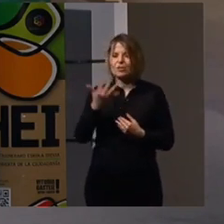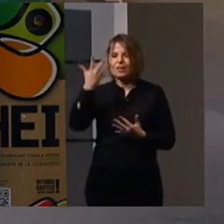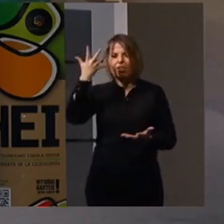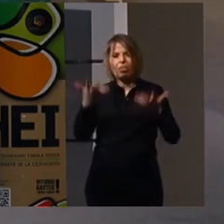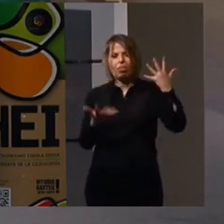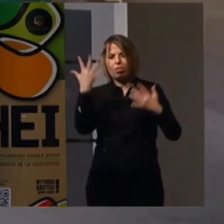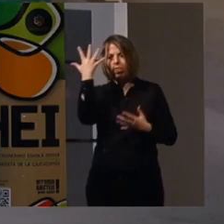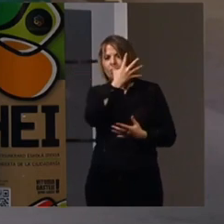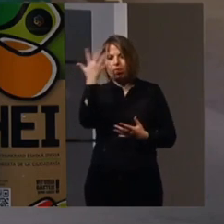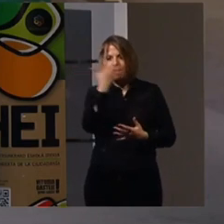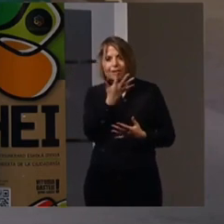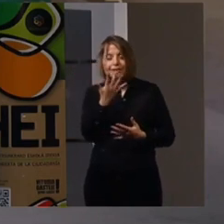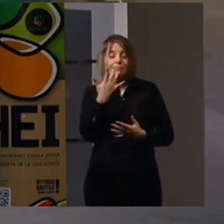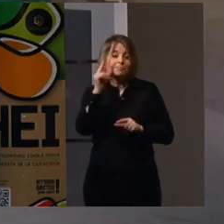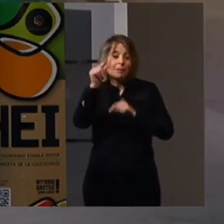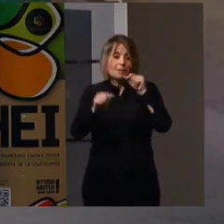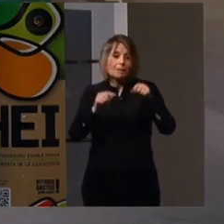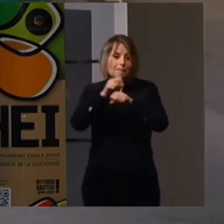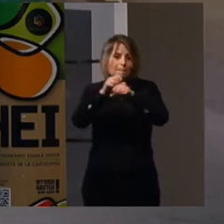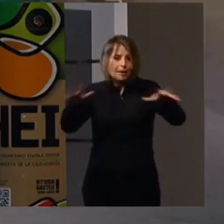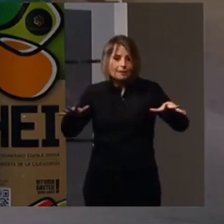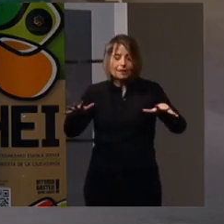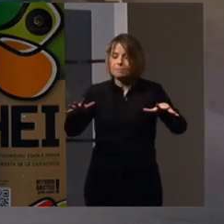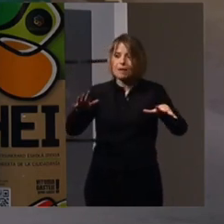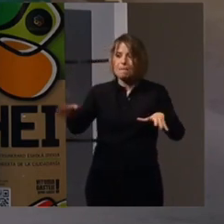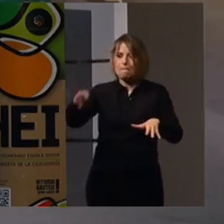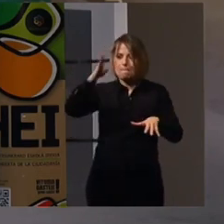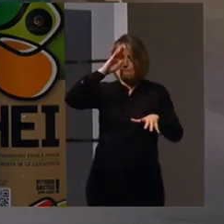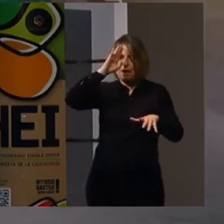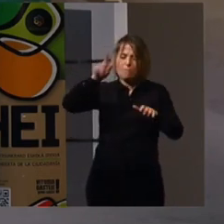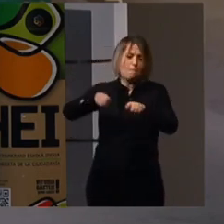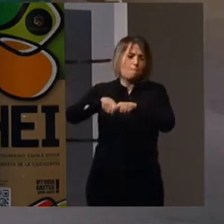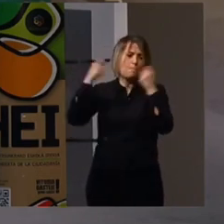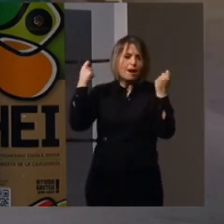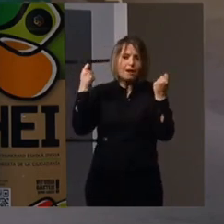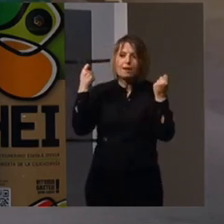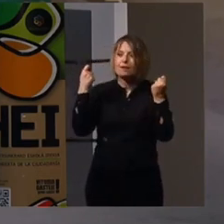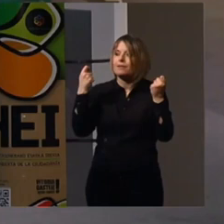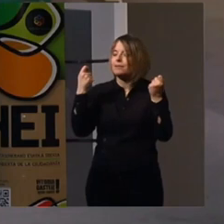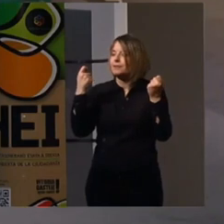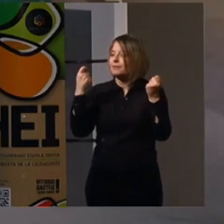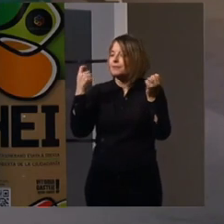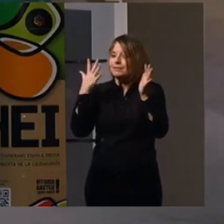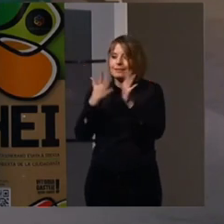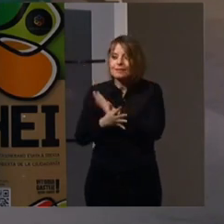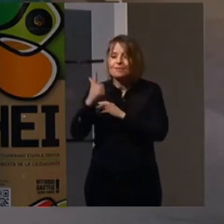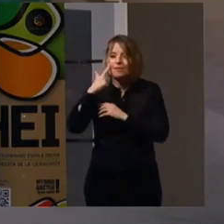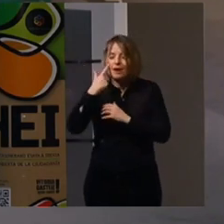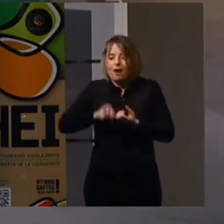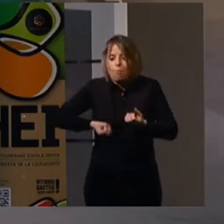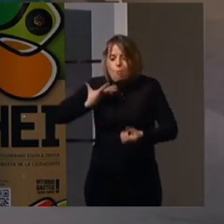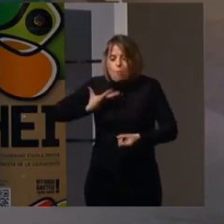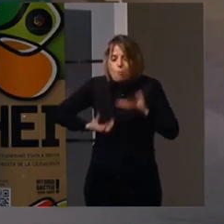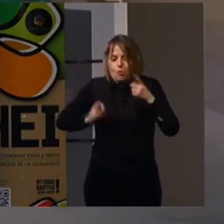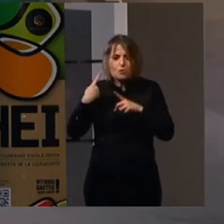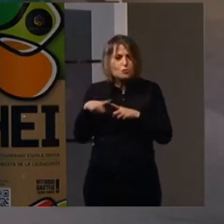incertidumbre también, ¿no? Que la pandemia de alguna manera pues nos revolcó a todo el mundo como una ola y como que sacó a flote muchas